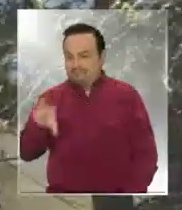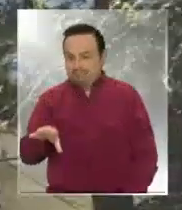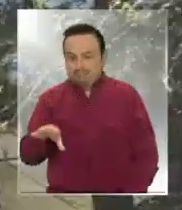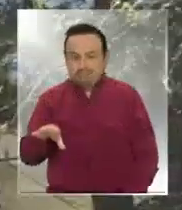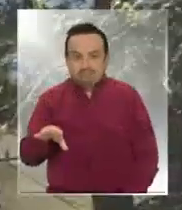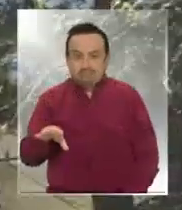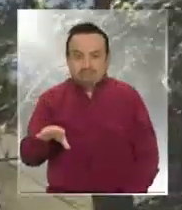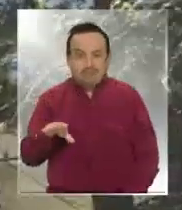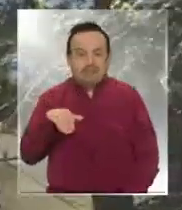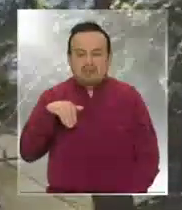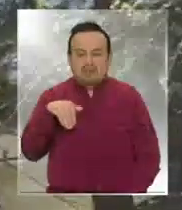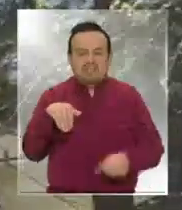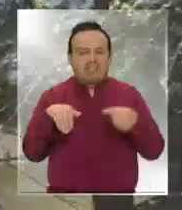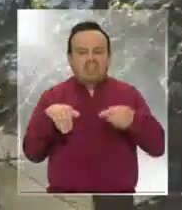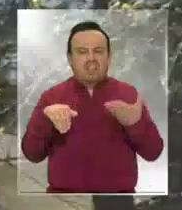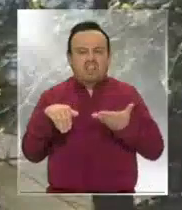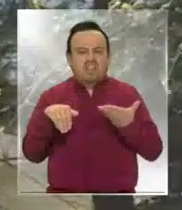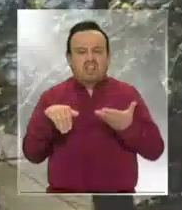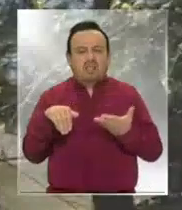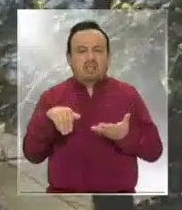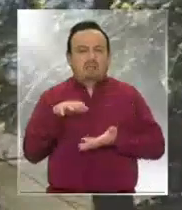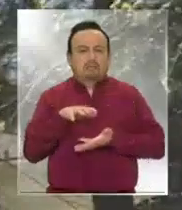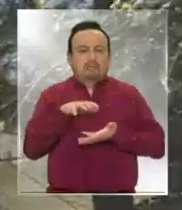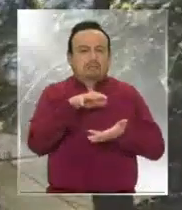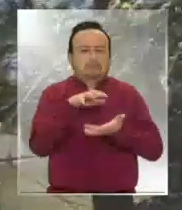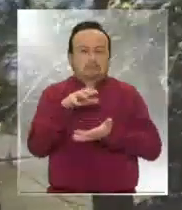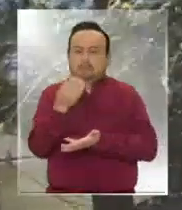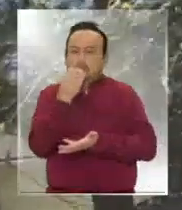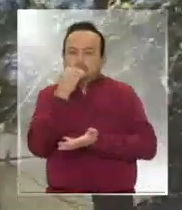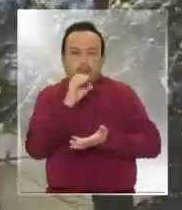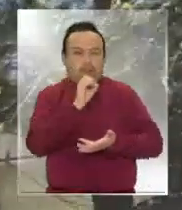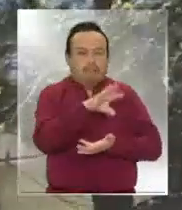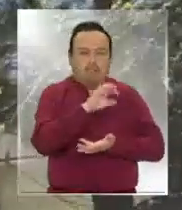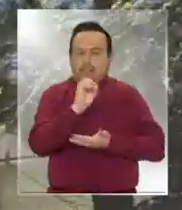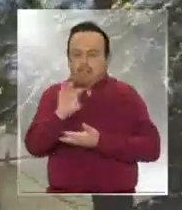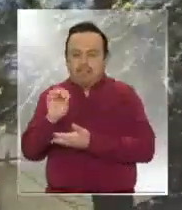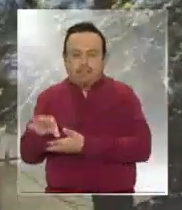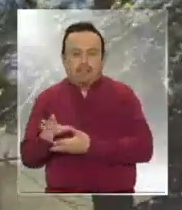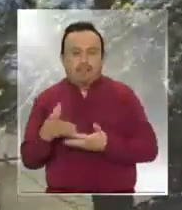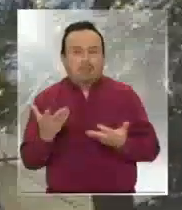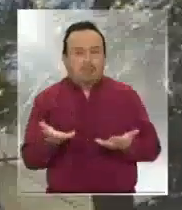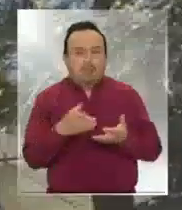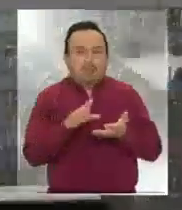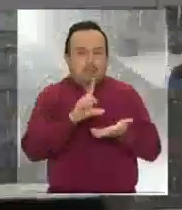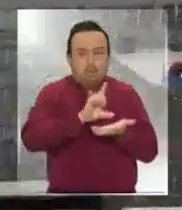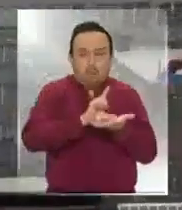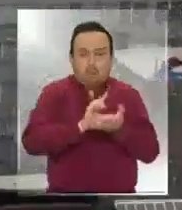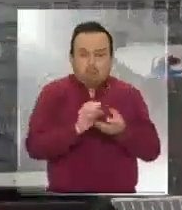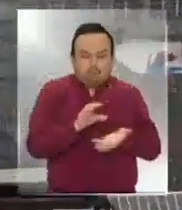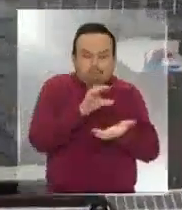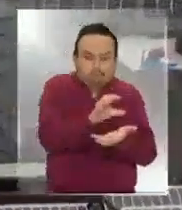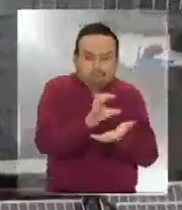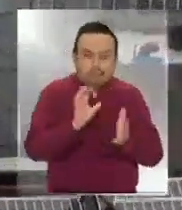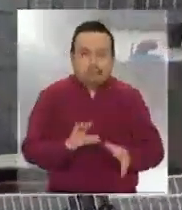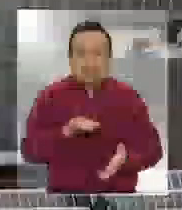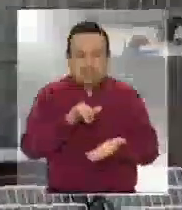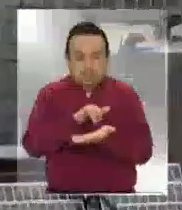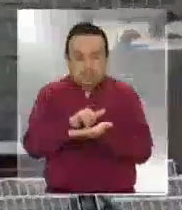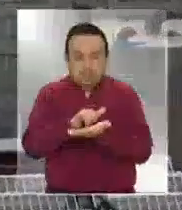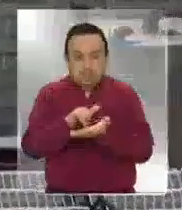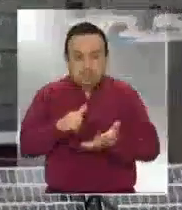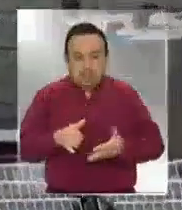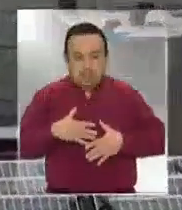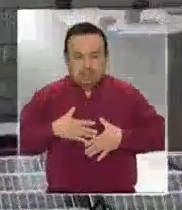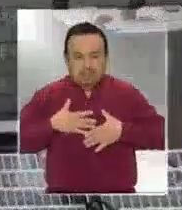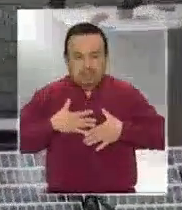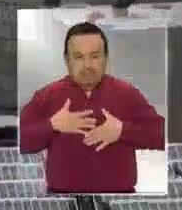casa, se dedican ahora a entregar la alimentación a los niños en lugares específicos. La verdad es que Nueva York se siente hoy día